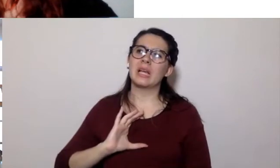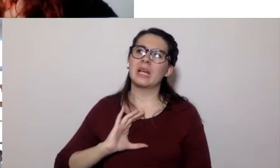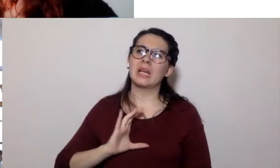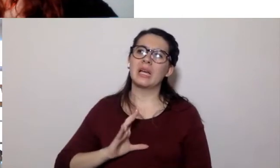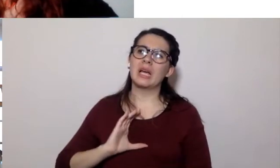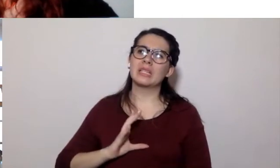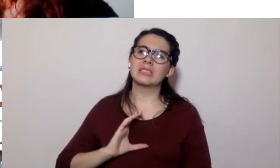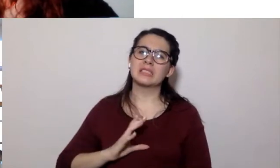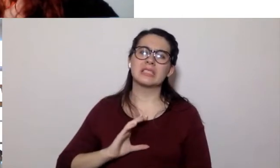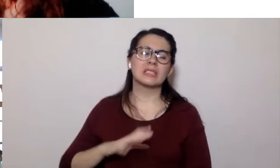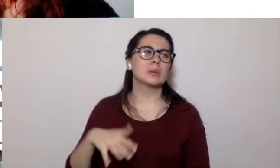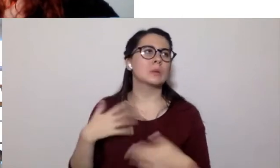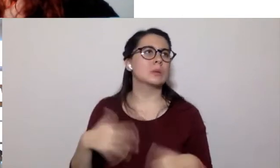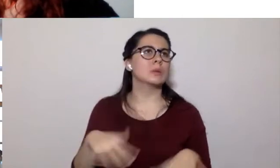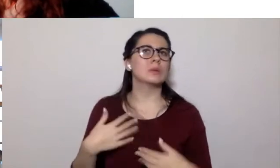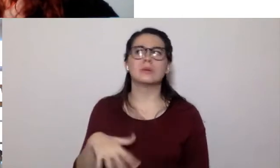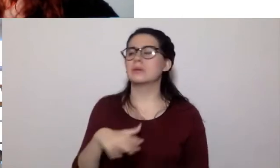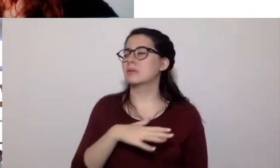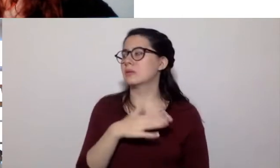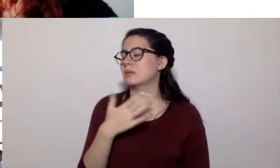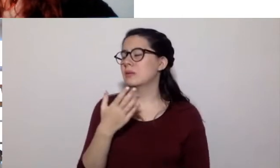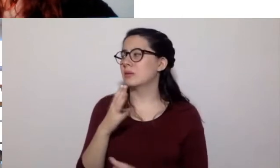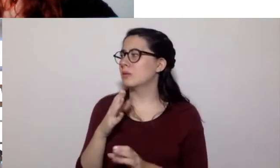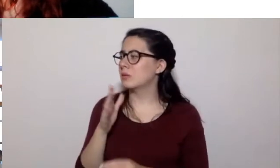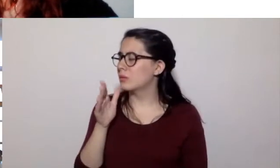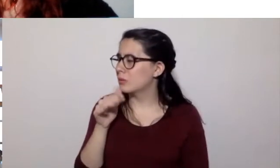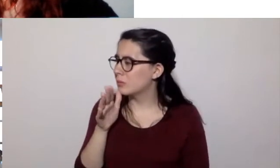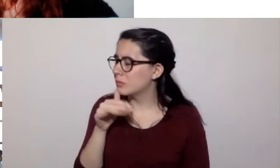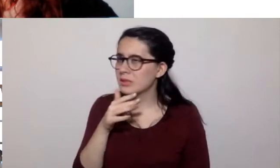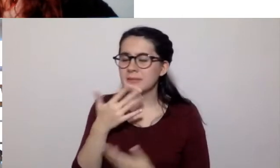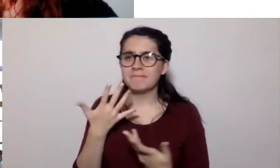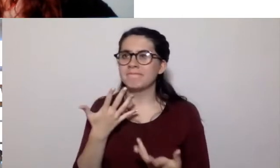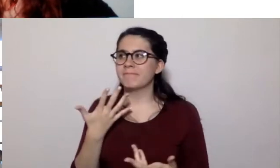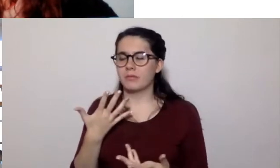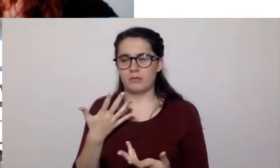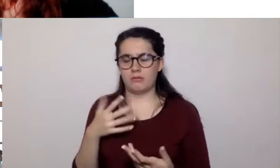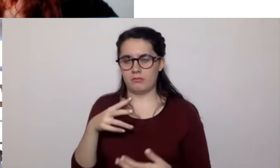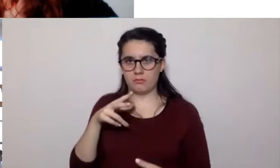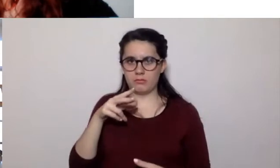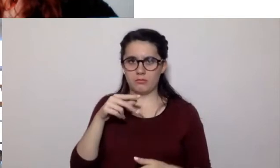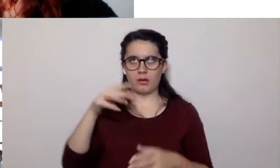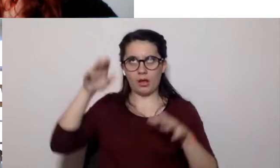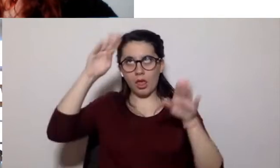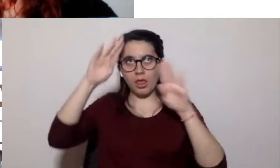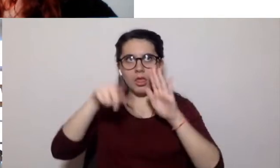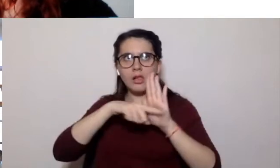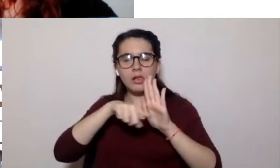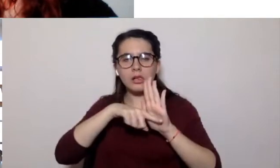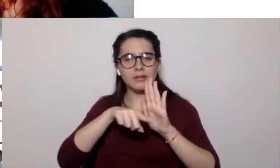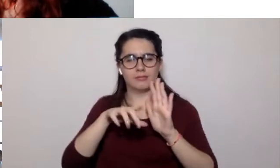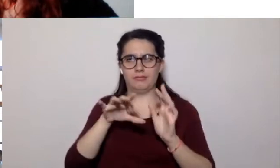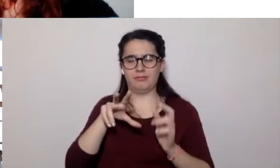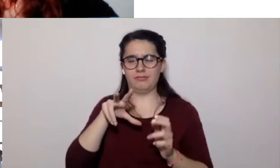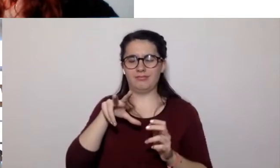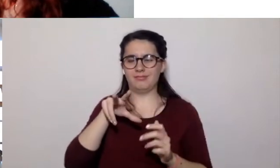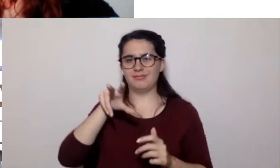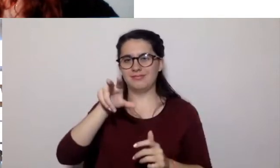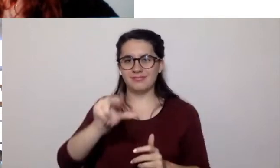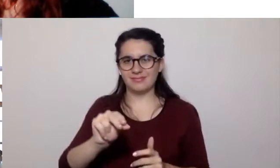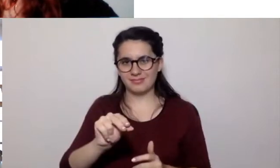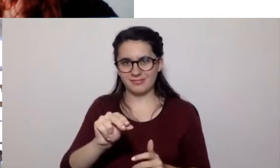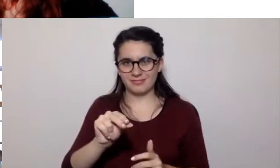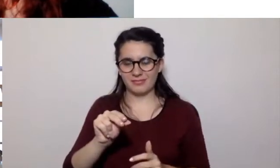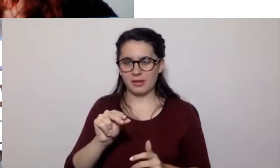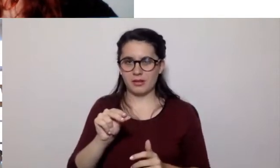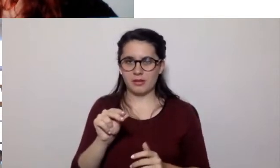Sí. Ver los peores escenarios, ¿no? Hacer de un granito de